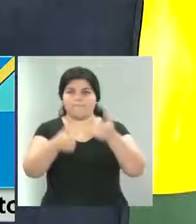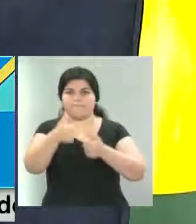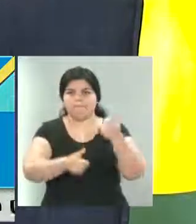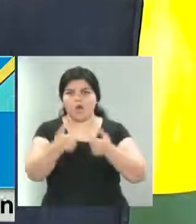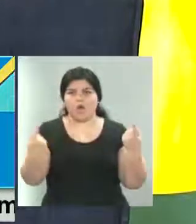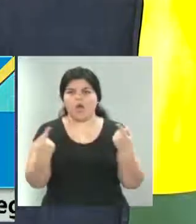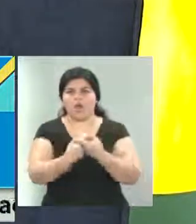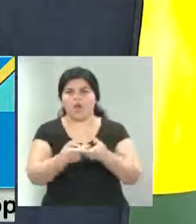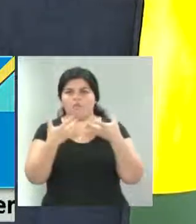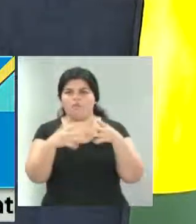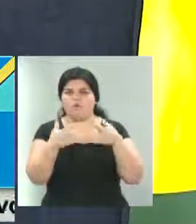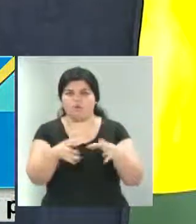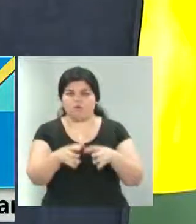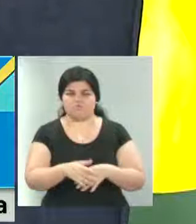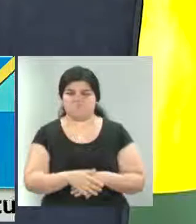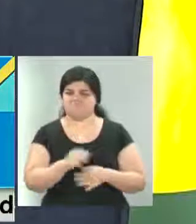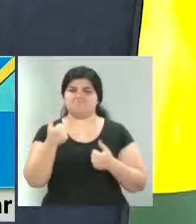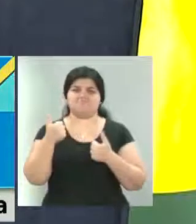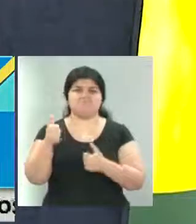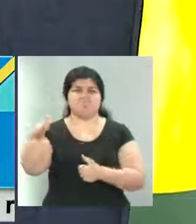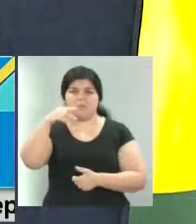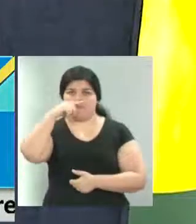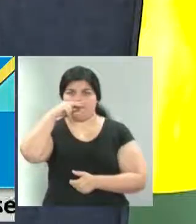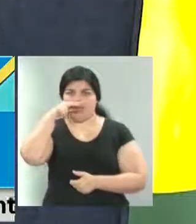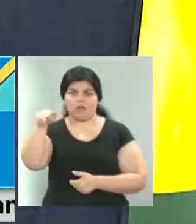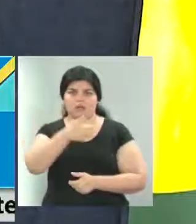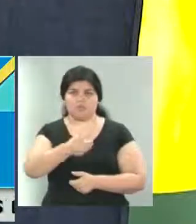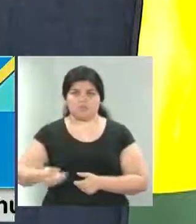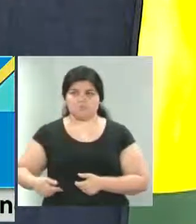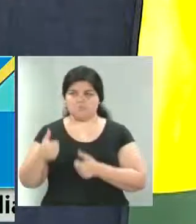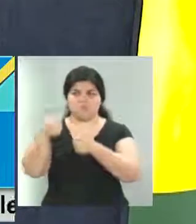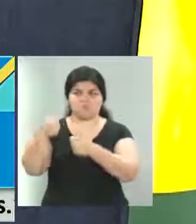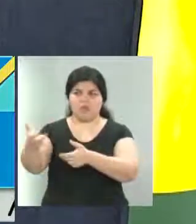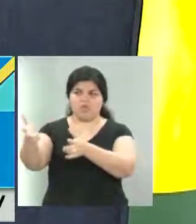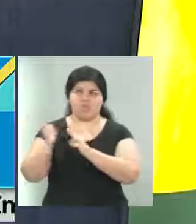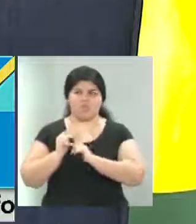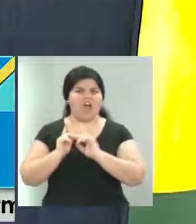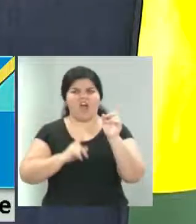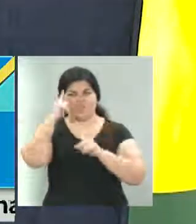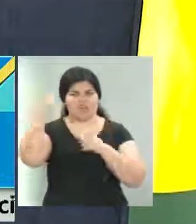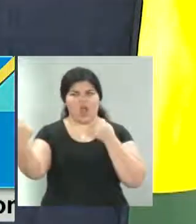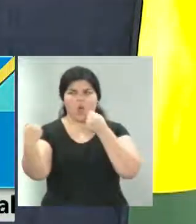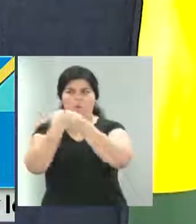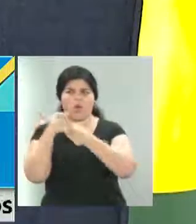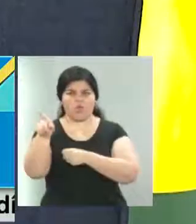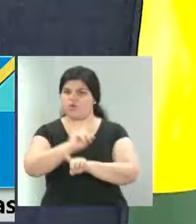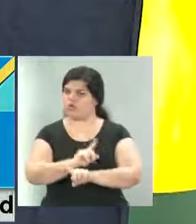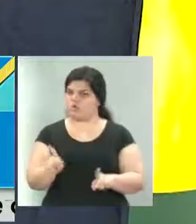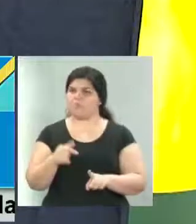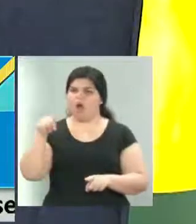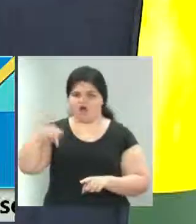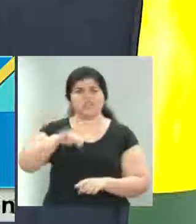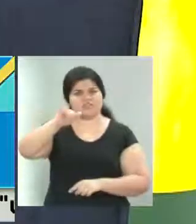Y le doy la derecha a Macri, a Der, que dijo... Mirá que muchas veces no coincido con él, uh-huh. pero en esto le doy la